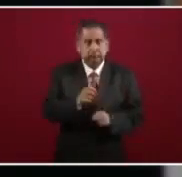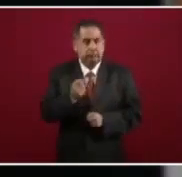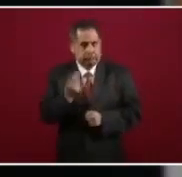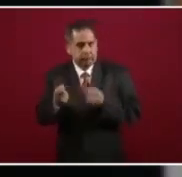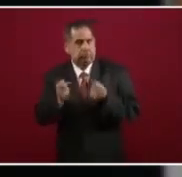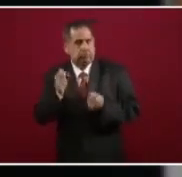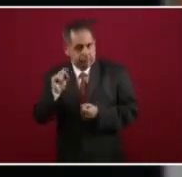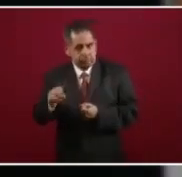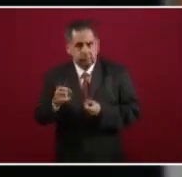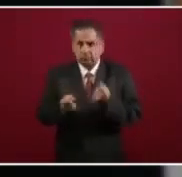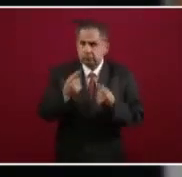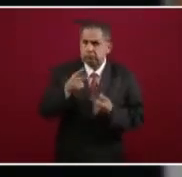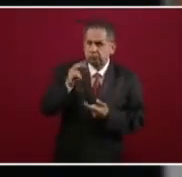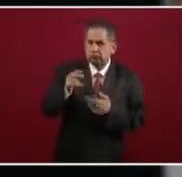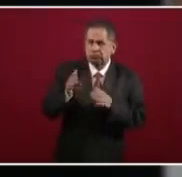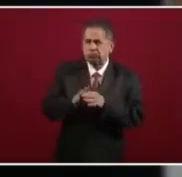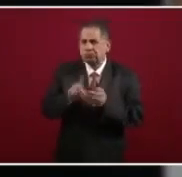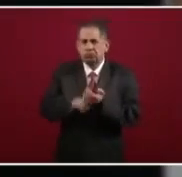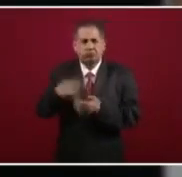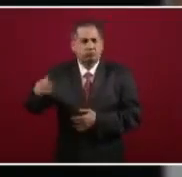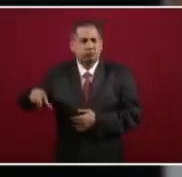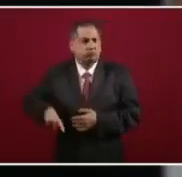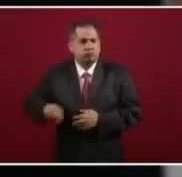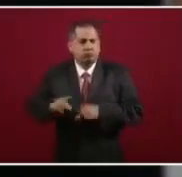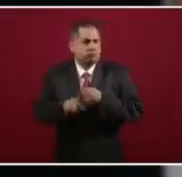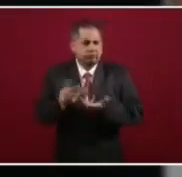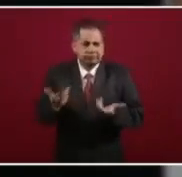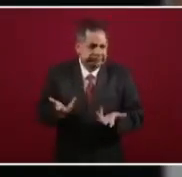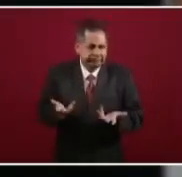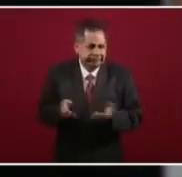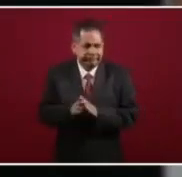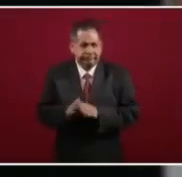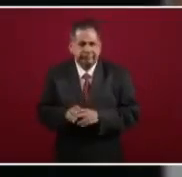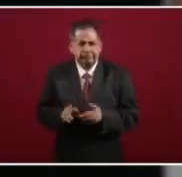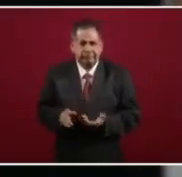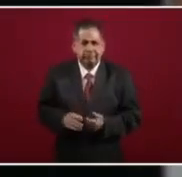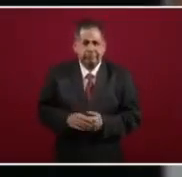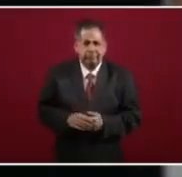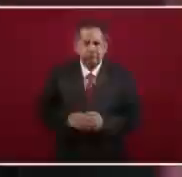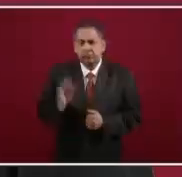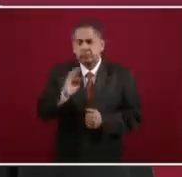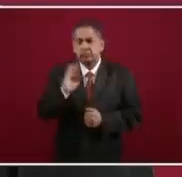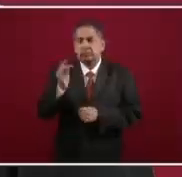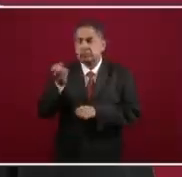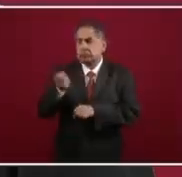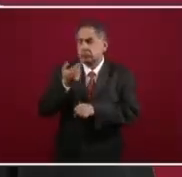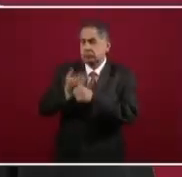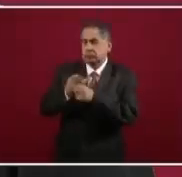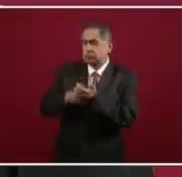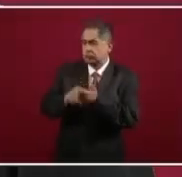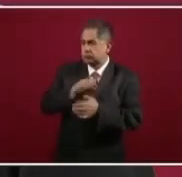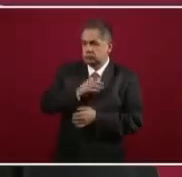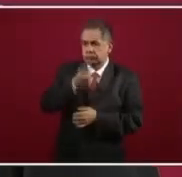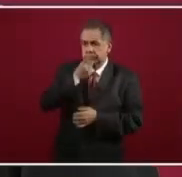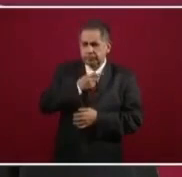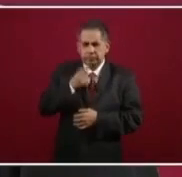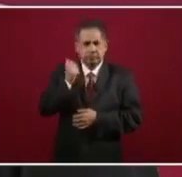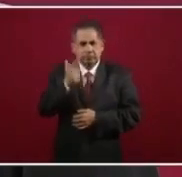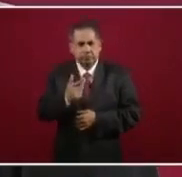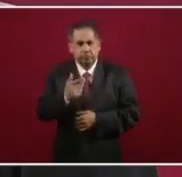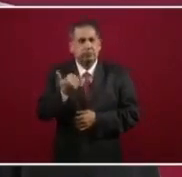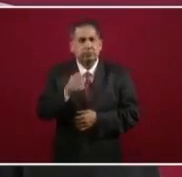requieran una acción del gobierno para poderlas llevar a cabo si los secretarios me pueden decir eso y